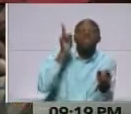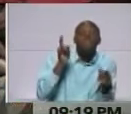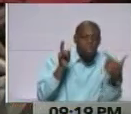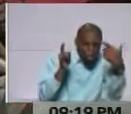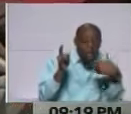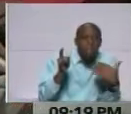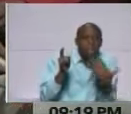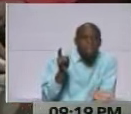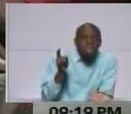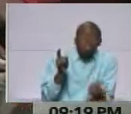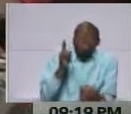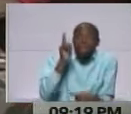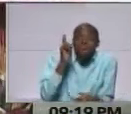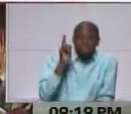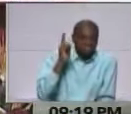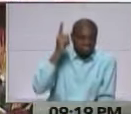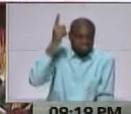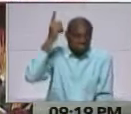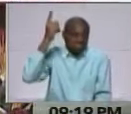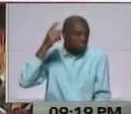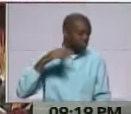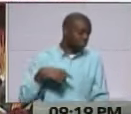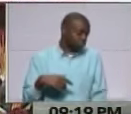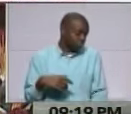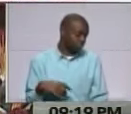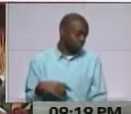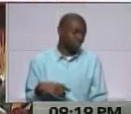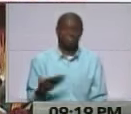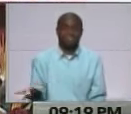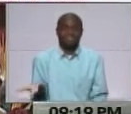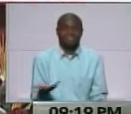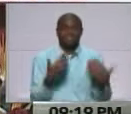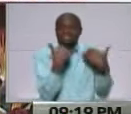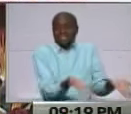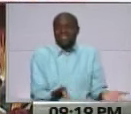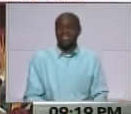No llega al cielo. No llega al cielo.